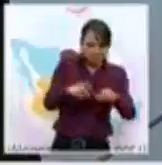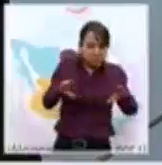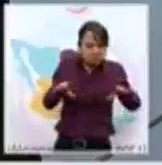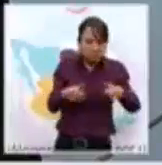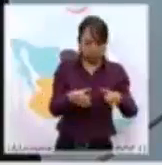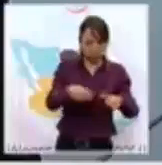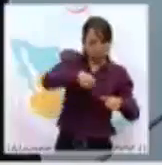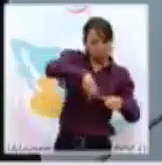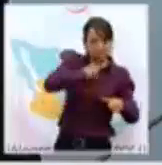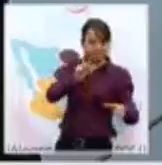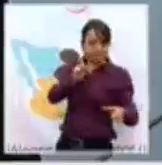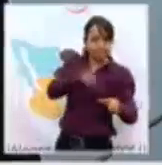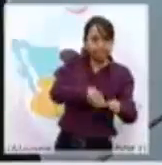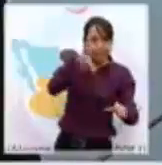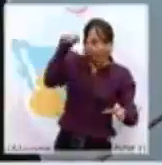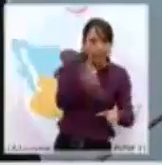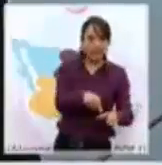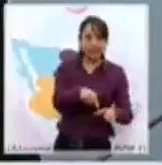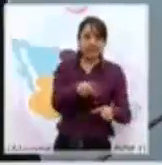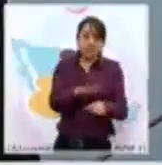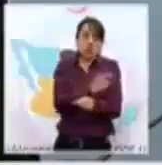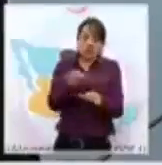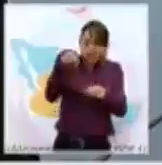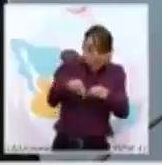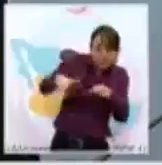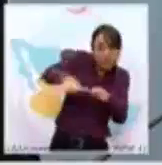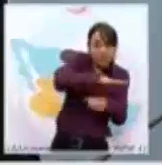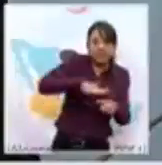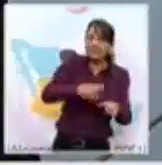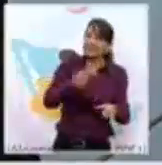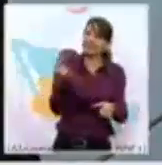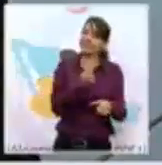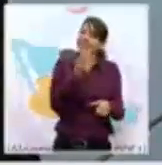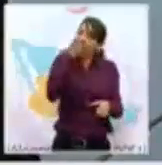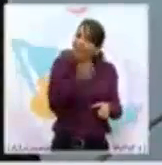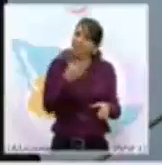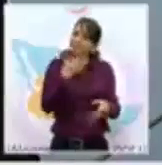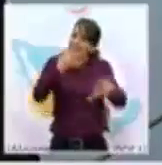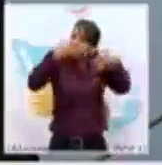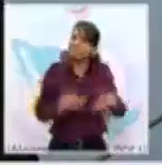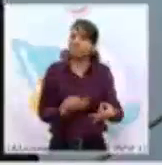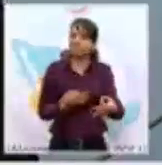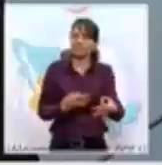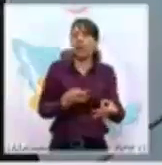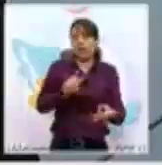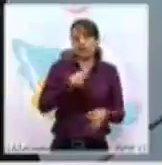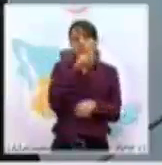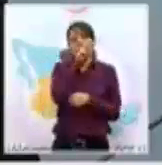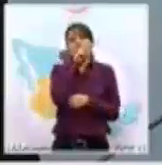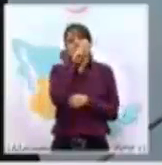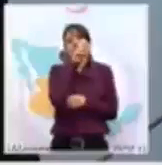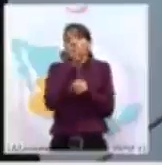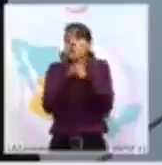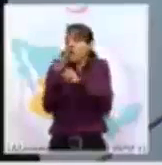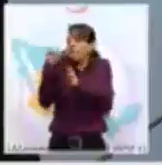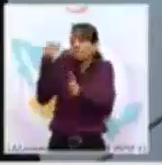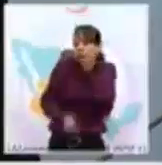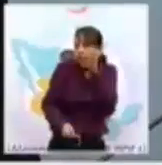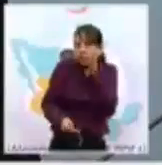espacio y tendría que ser el espacio civilizatorio por excelencia. A mí me preocupan desde carencias materiales de este